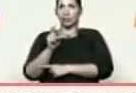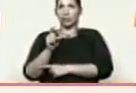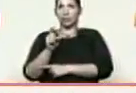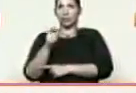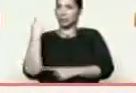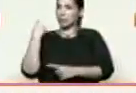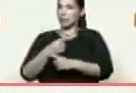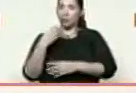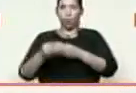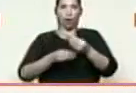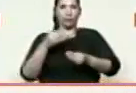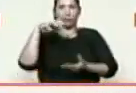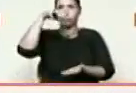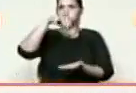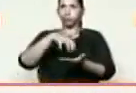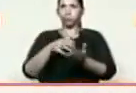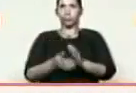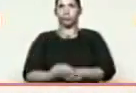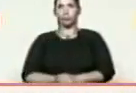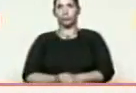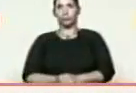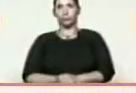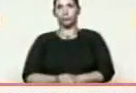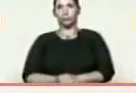Estado. Aplastarlo.